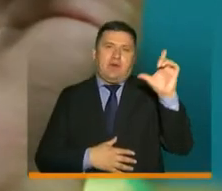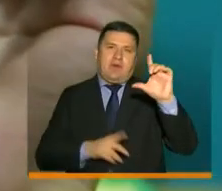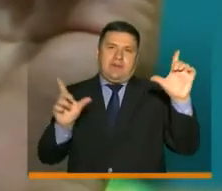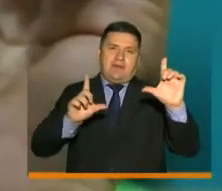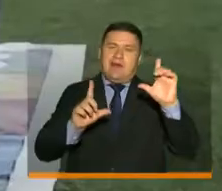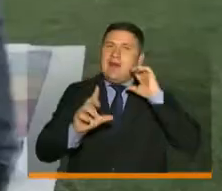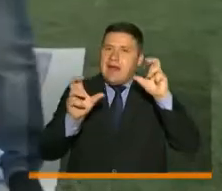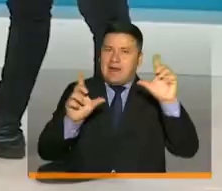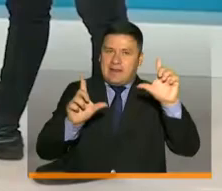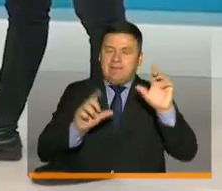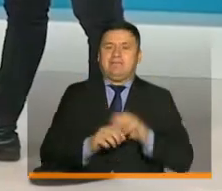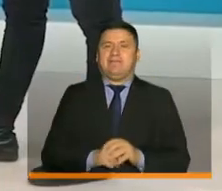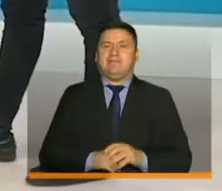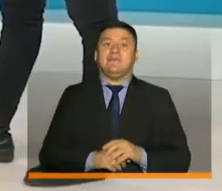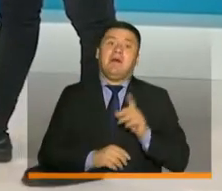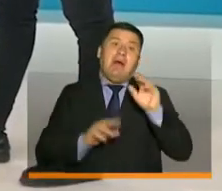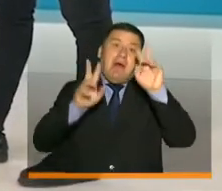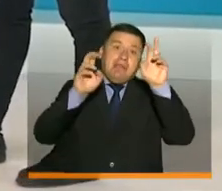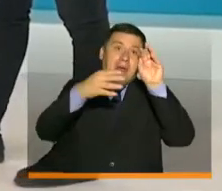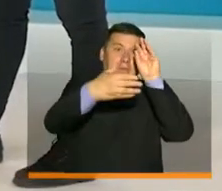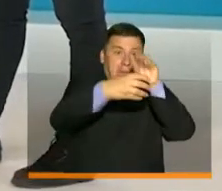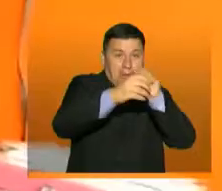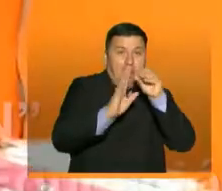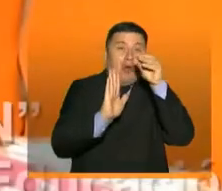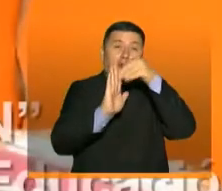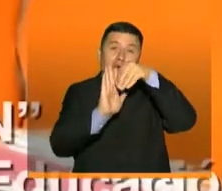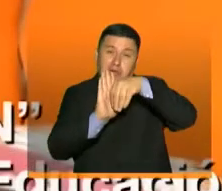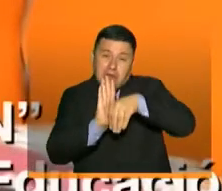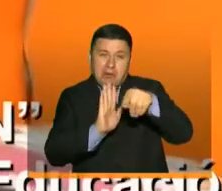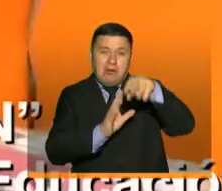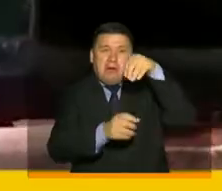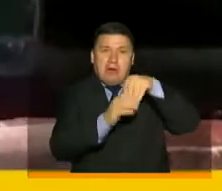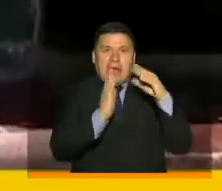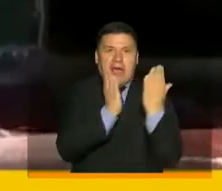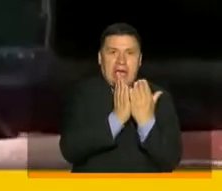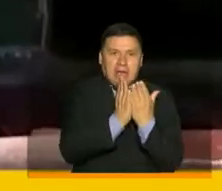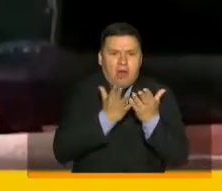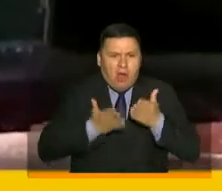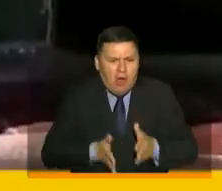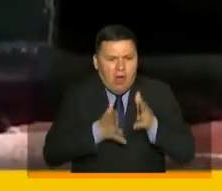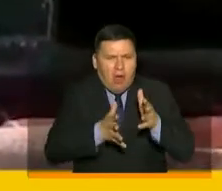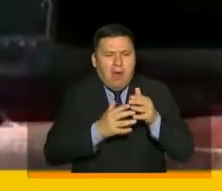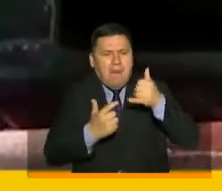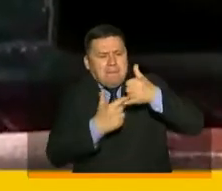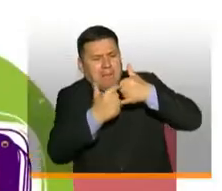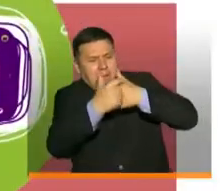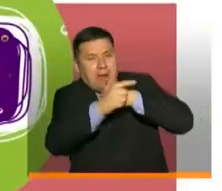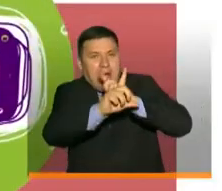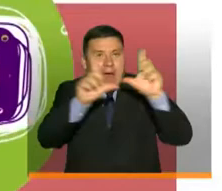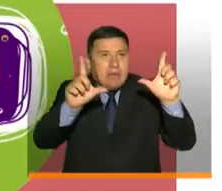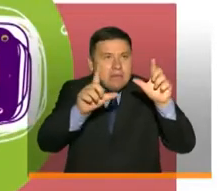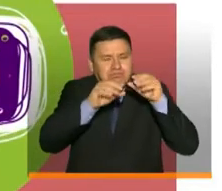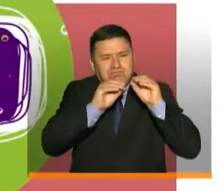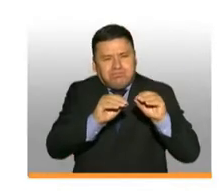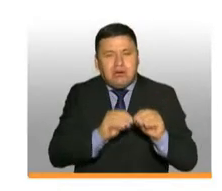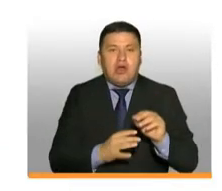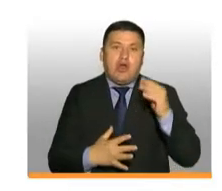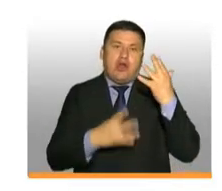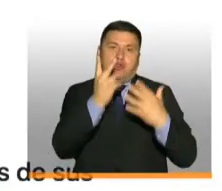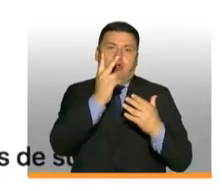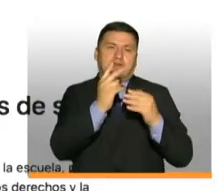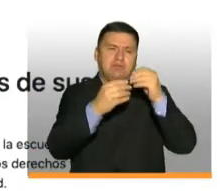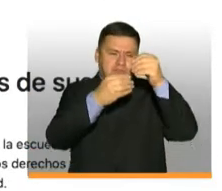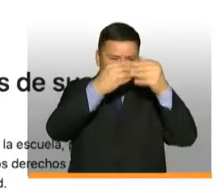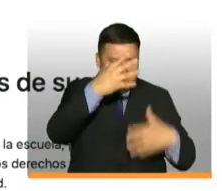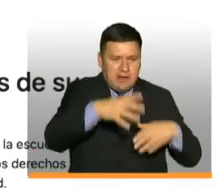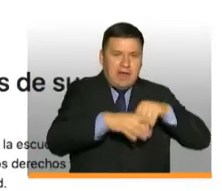radio y televisión, enfocado en contenido sobre cuidado, crianza y educación para llegar a todas las regiones del país. 12 fascículos de la